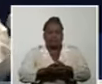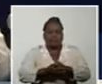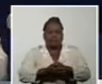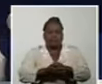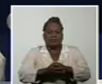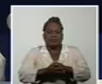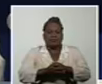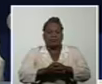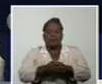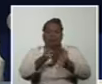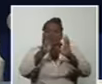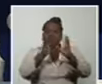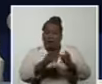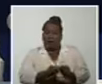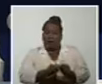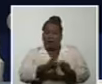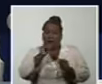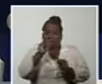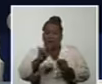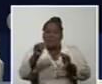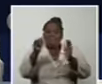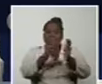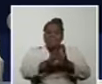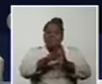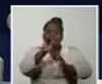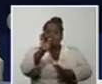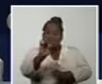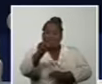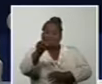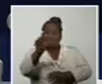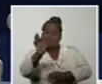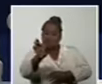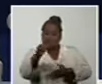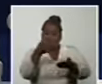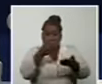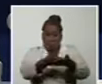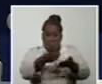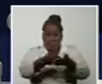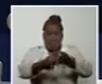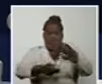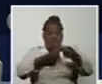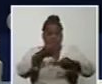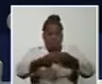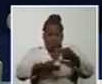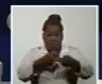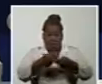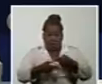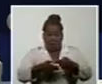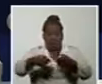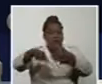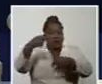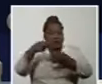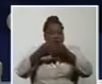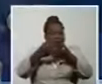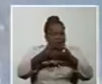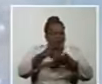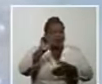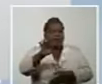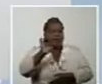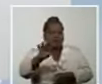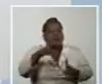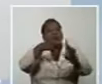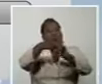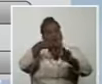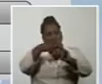Como resultado de estas 1.718 muestras que se analizaron en el día de ayer, 15 resultaron